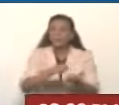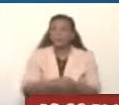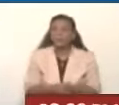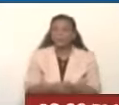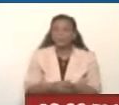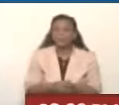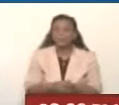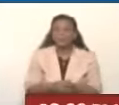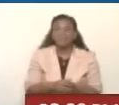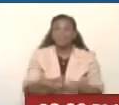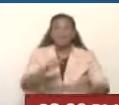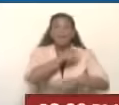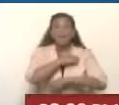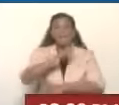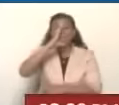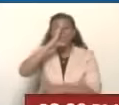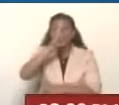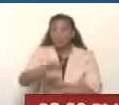Biscucuy,